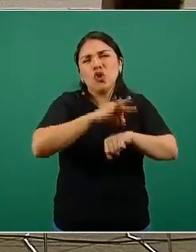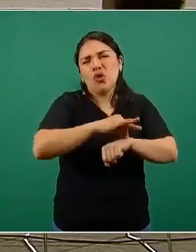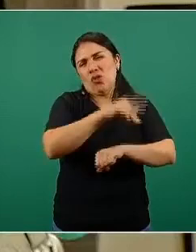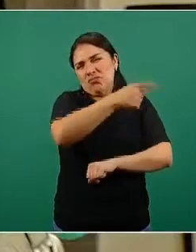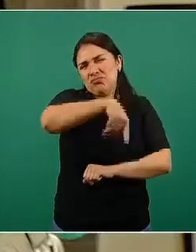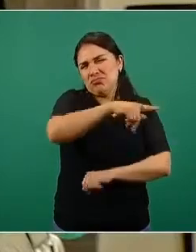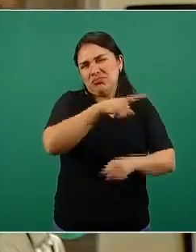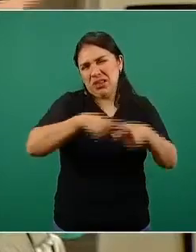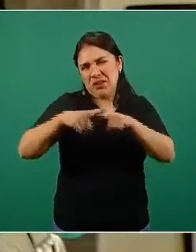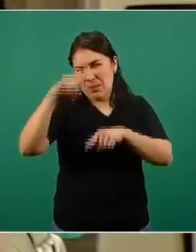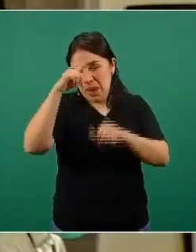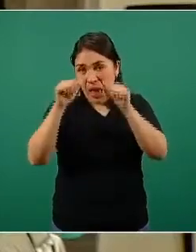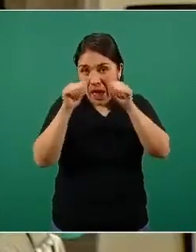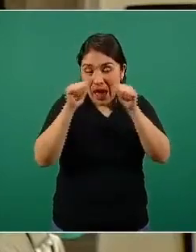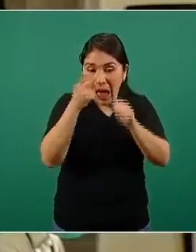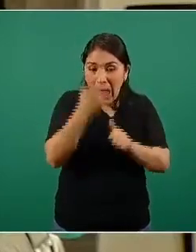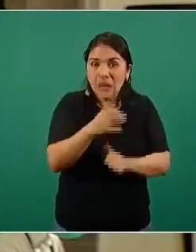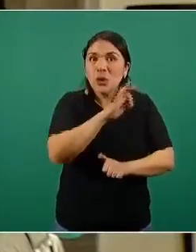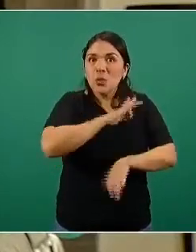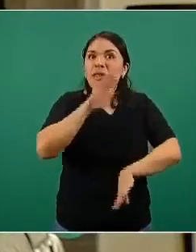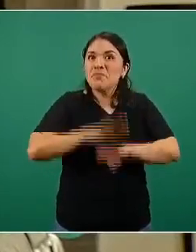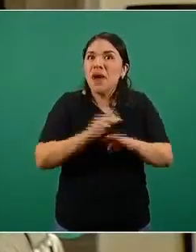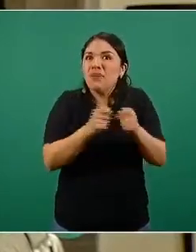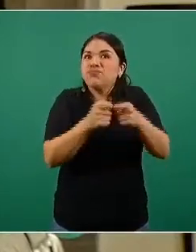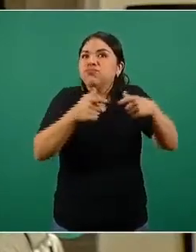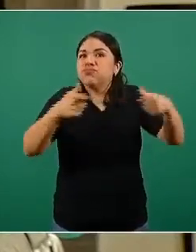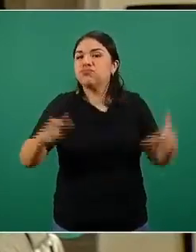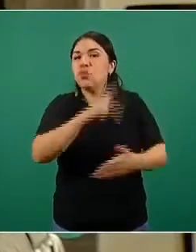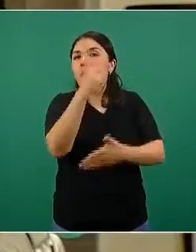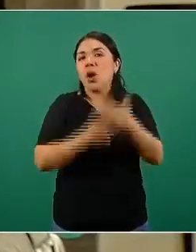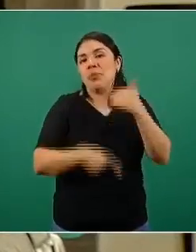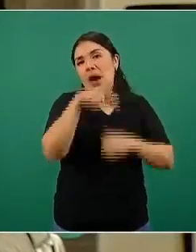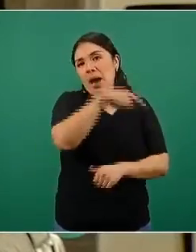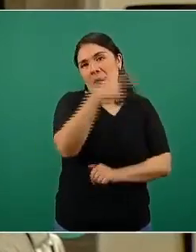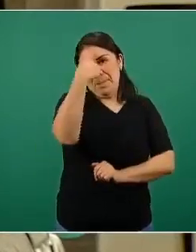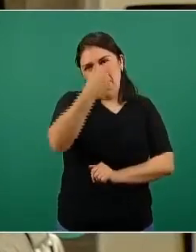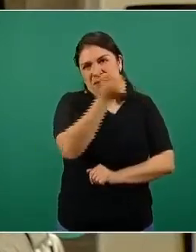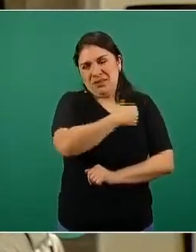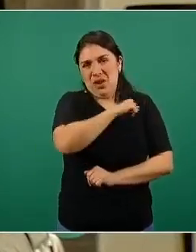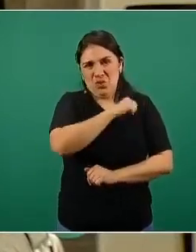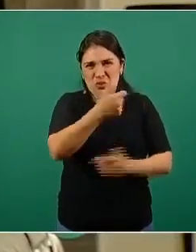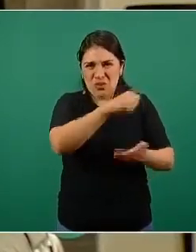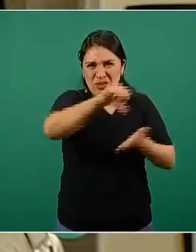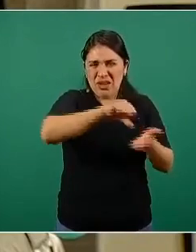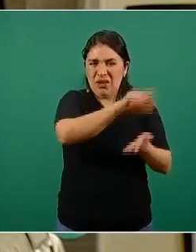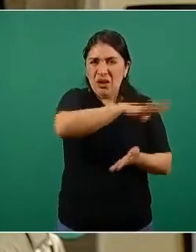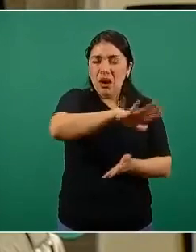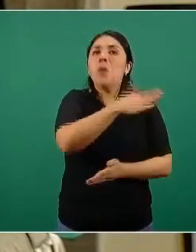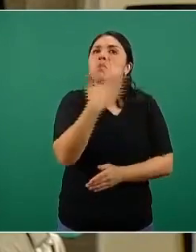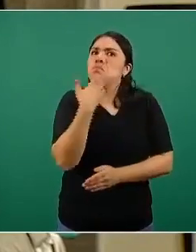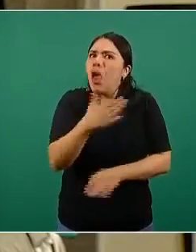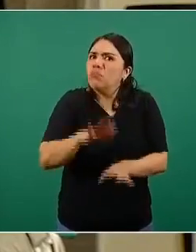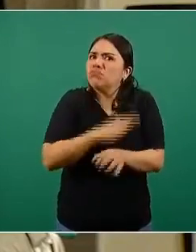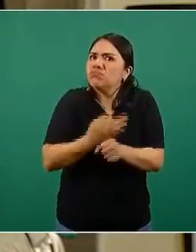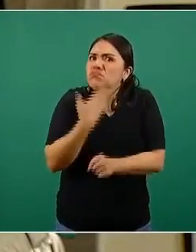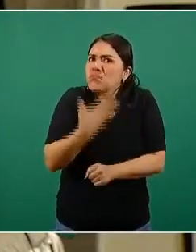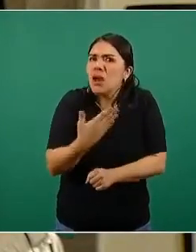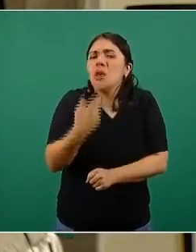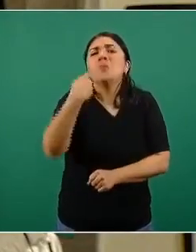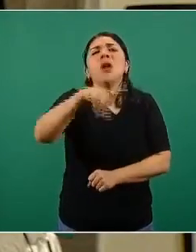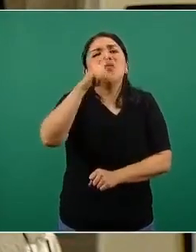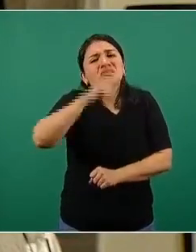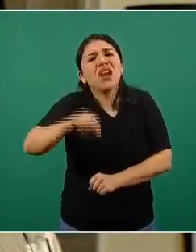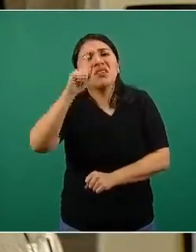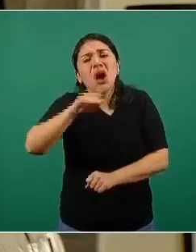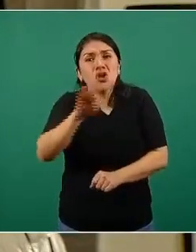pudiera impulsar estos programas que tiene el sector salud muy buenos, que no llegan al alcance de todos. Tenemos servicios de